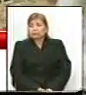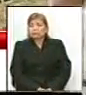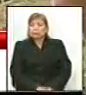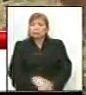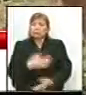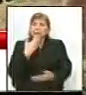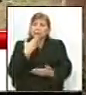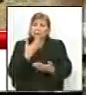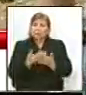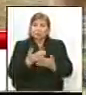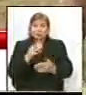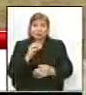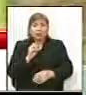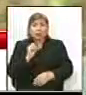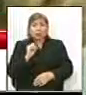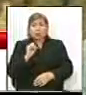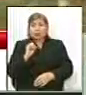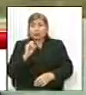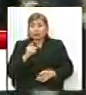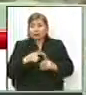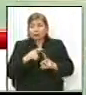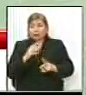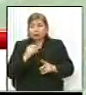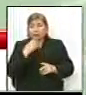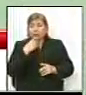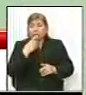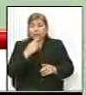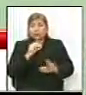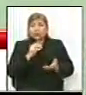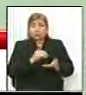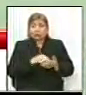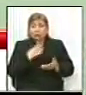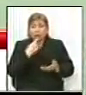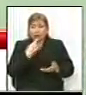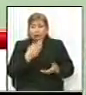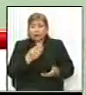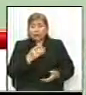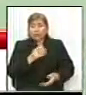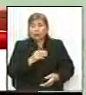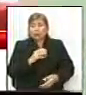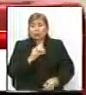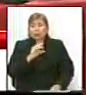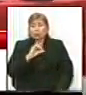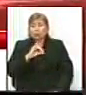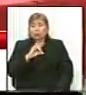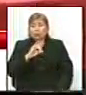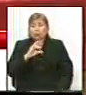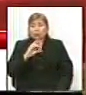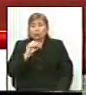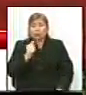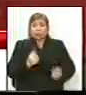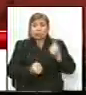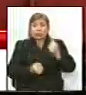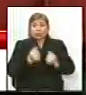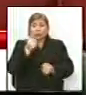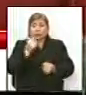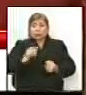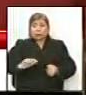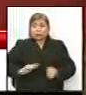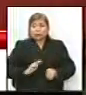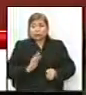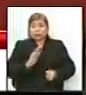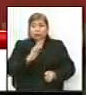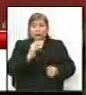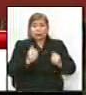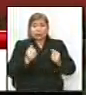Gracias, don Sixto. Está también, va a tomar la palabra el señor Wilber Bordayucra, el ex transportista